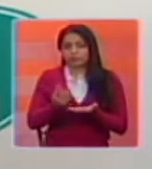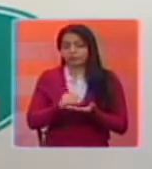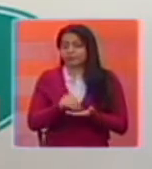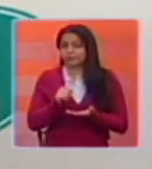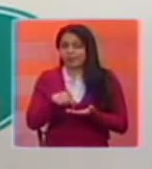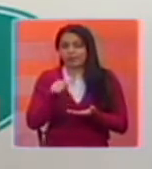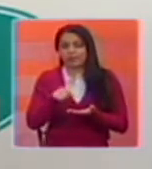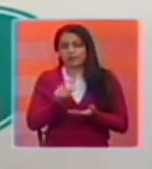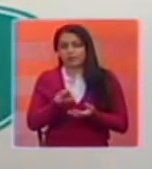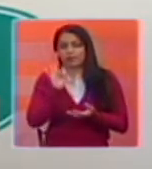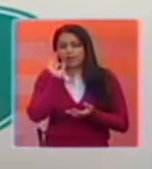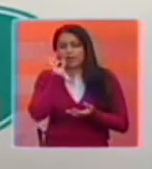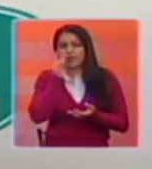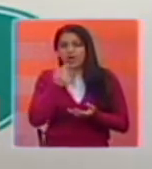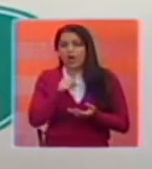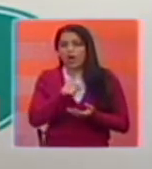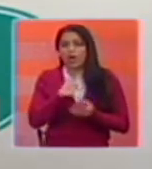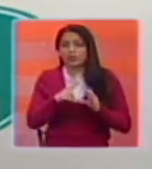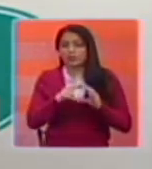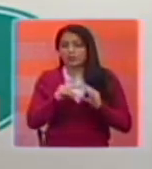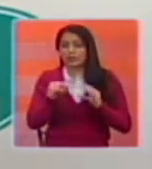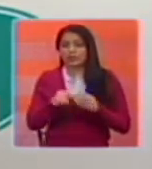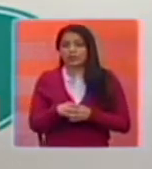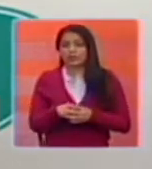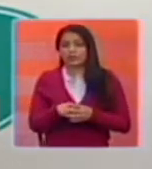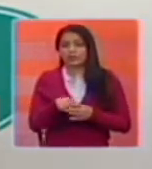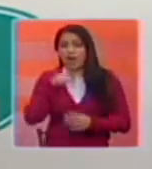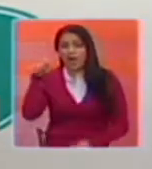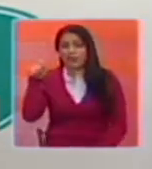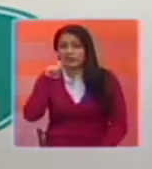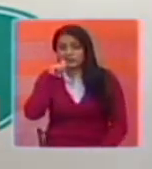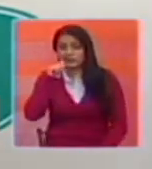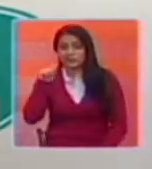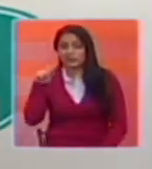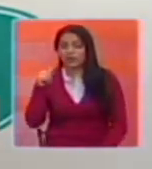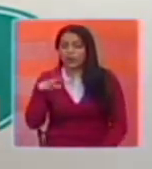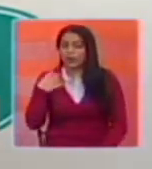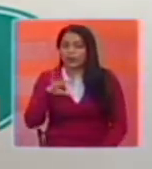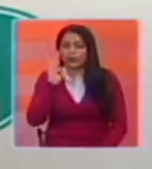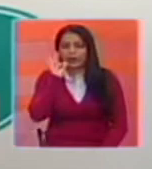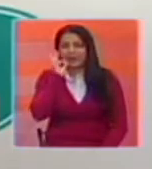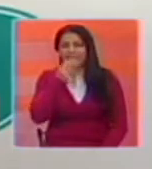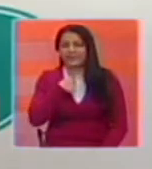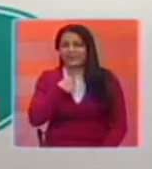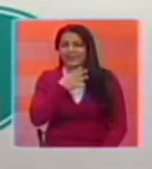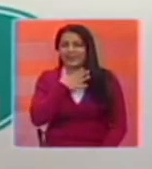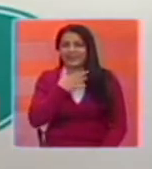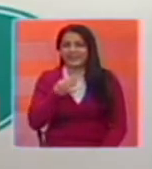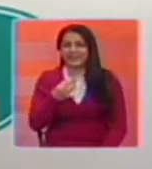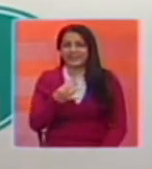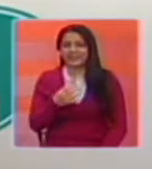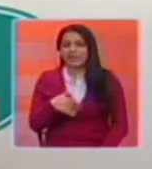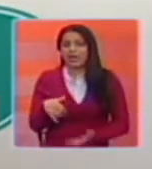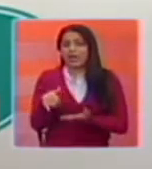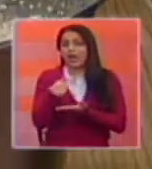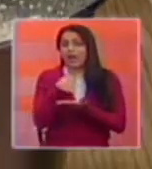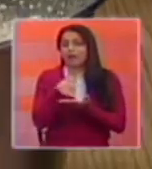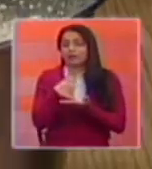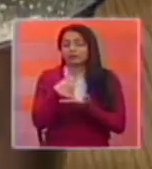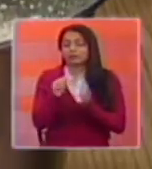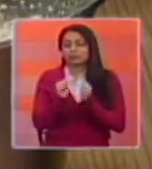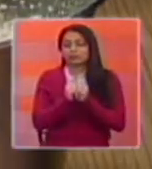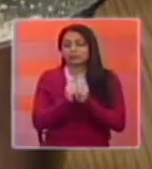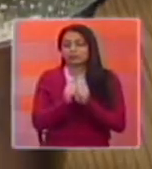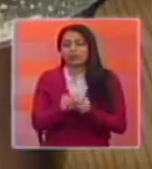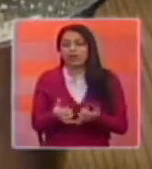deliciosas. Hay una de zanahoria que yo hago, que es a base de, ¿cómo que se llama? De aceite, y es deliciosa.